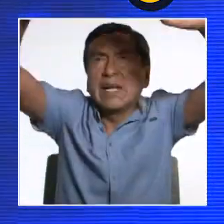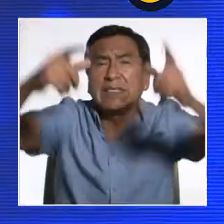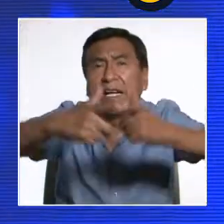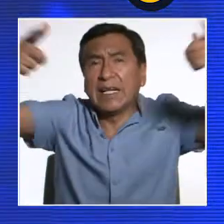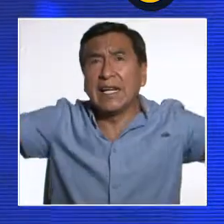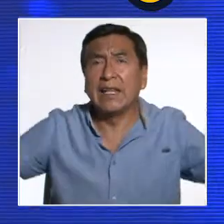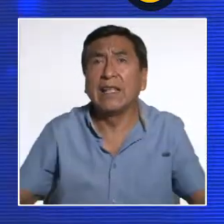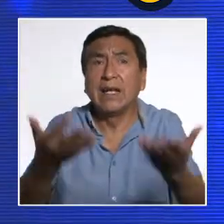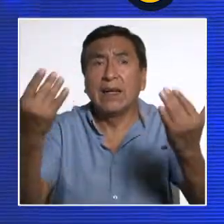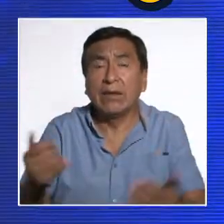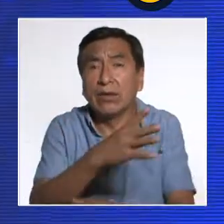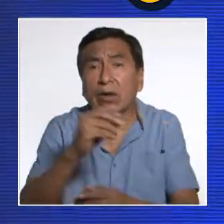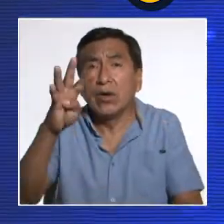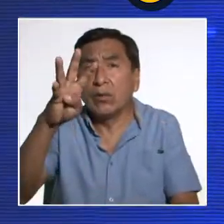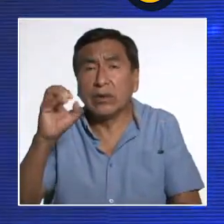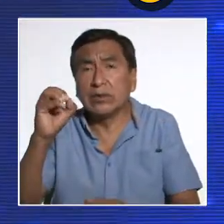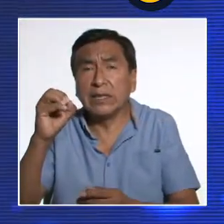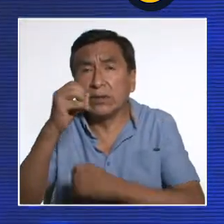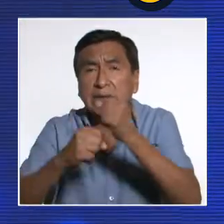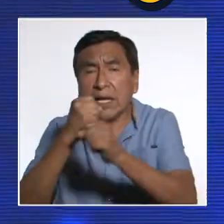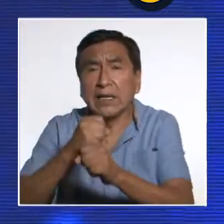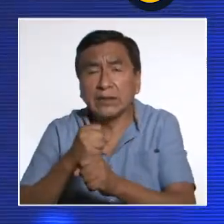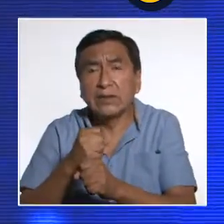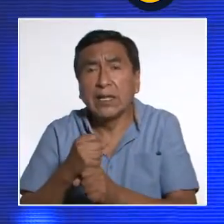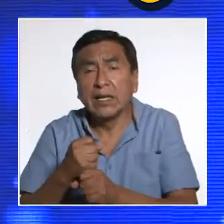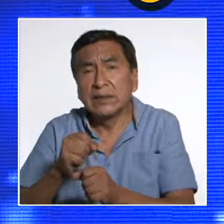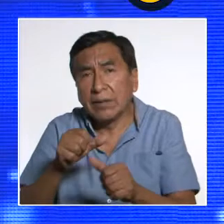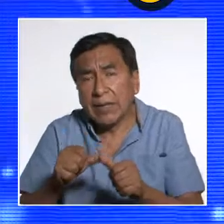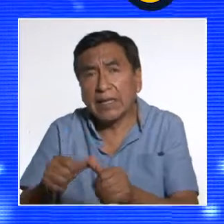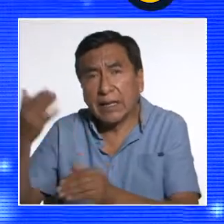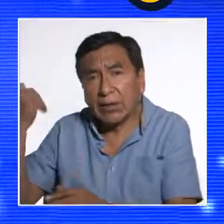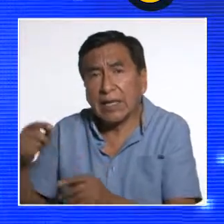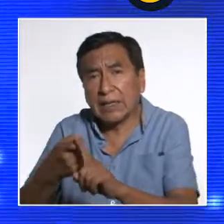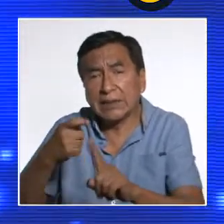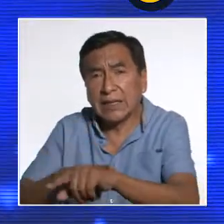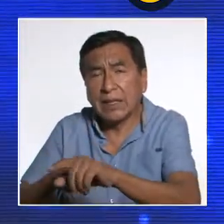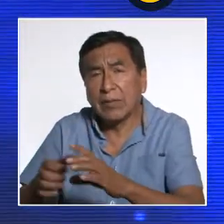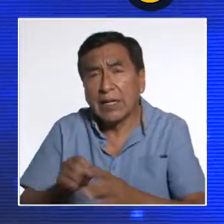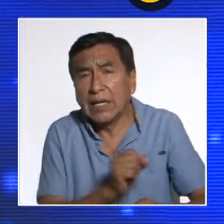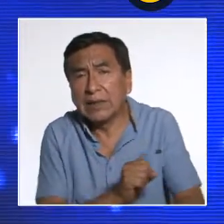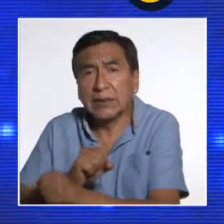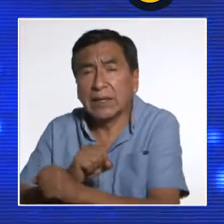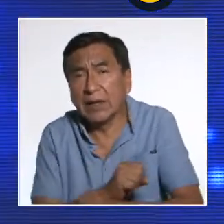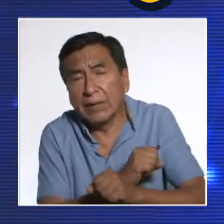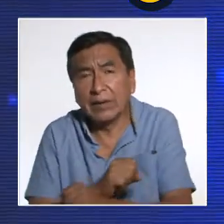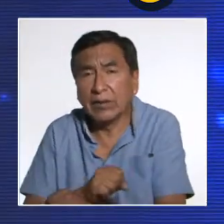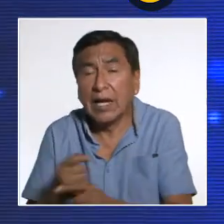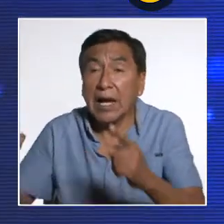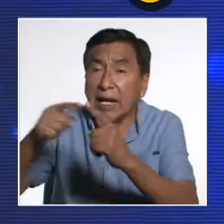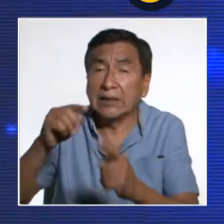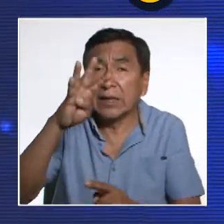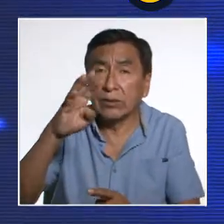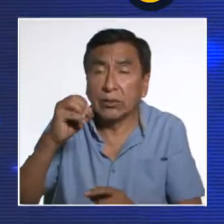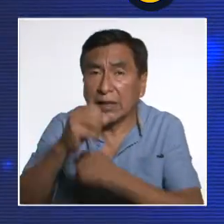había caminado por 470 años desde el tiempo de la esclavitud hasta los 40 años en el desierto,